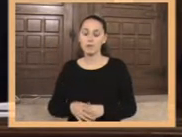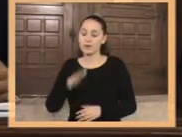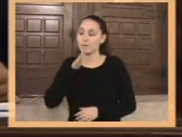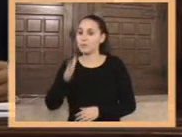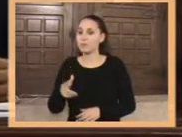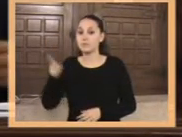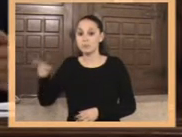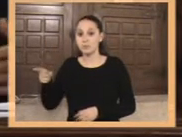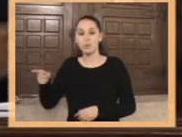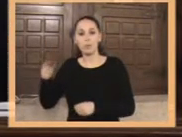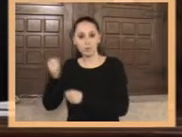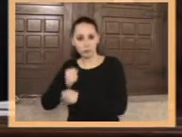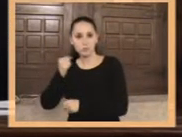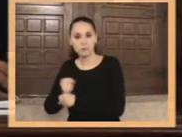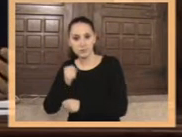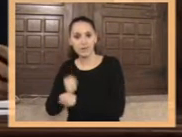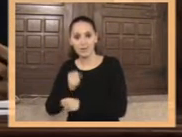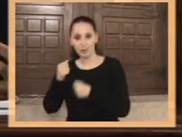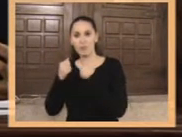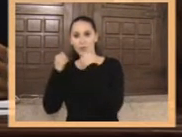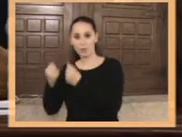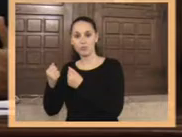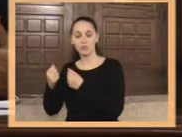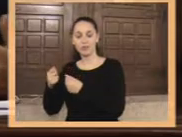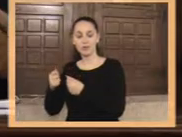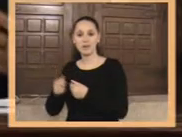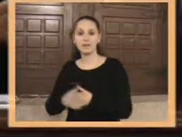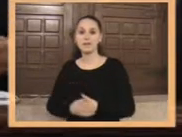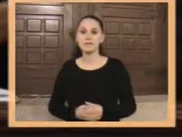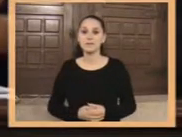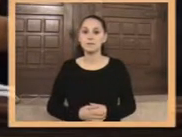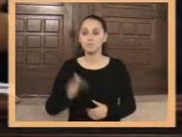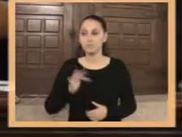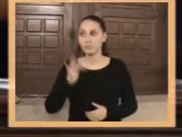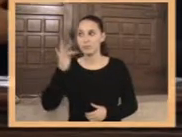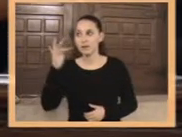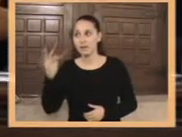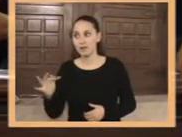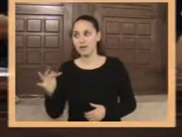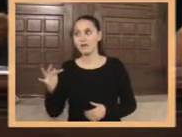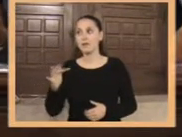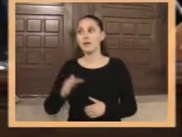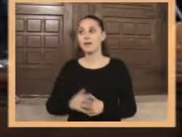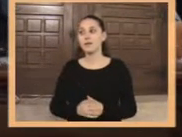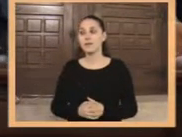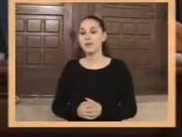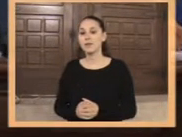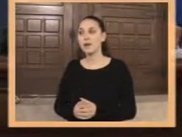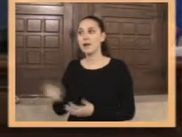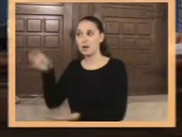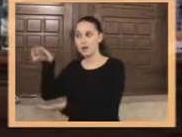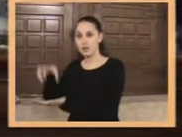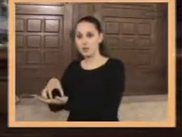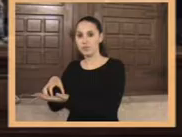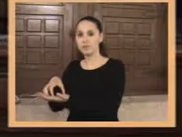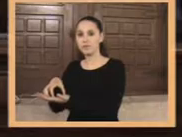sanitario y además ha sido muy leal durante los meses que ha tenido la oportunidad de seguir siendo rectora de ese lugar, habiendo otro